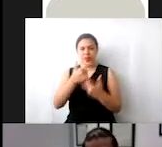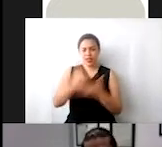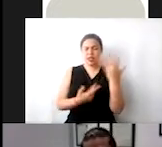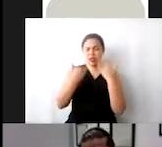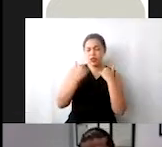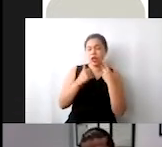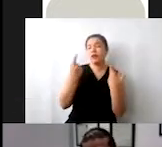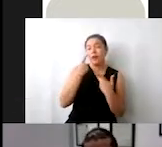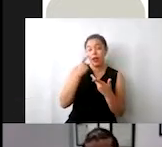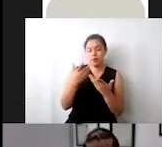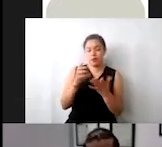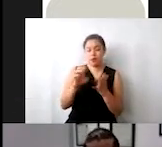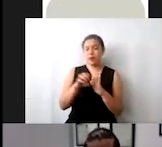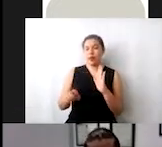ejemplo,